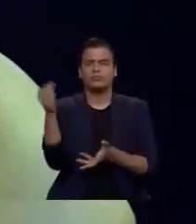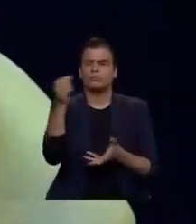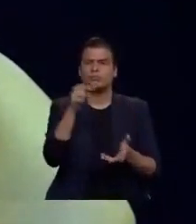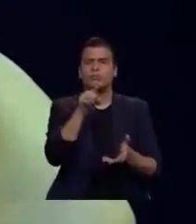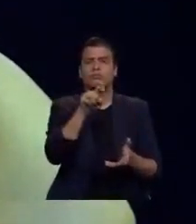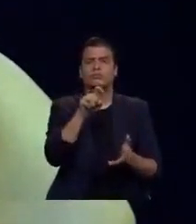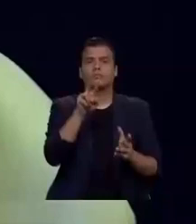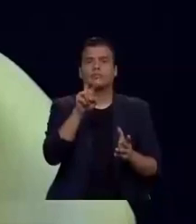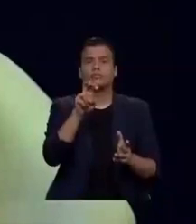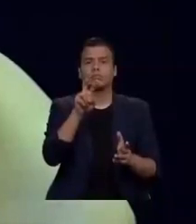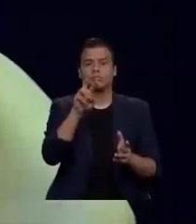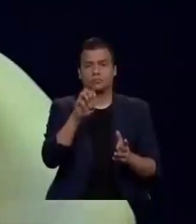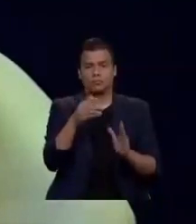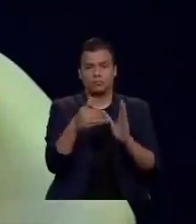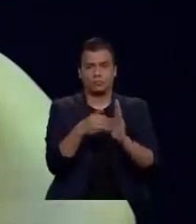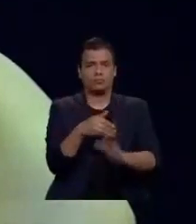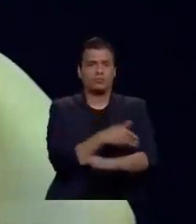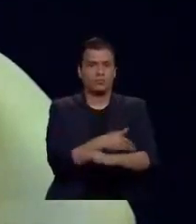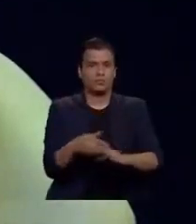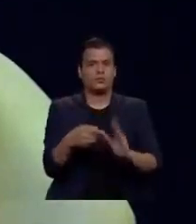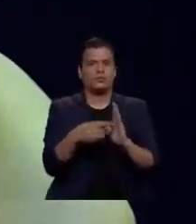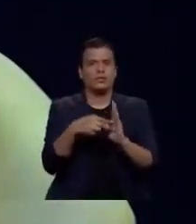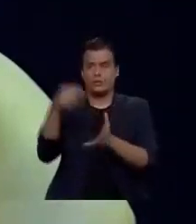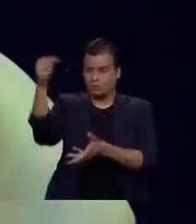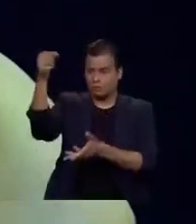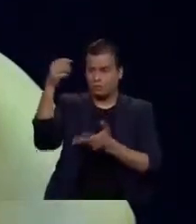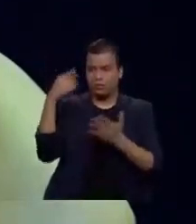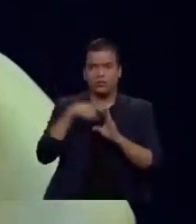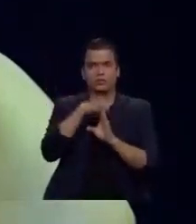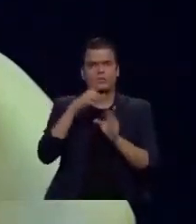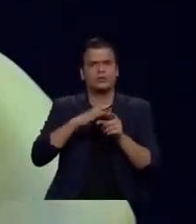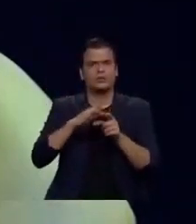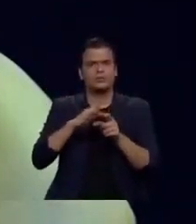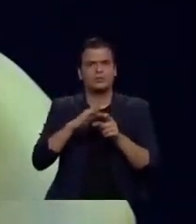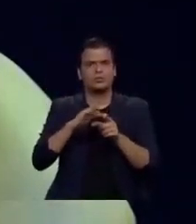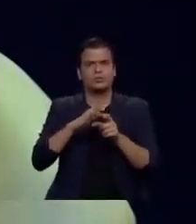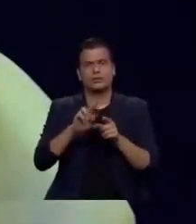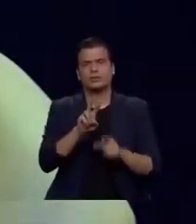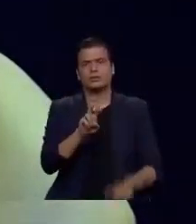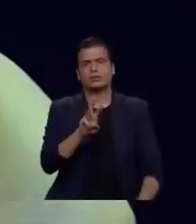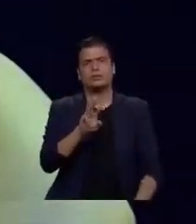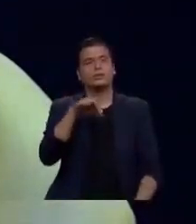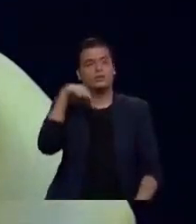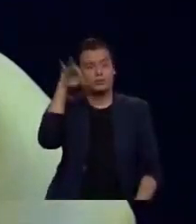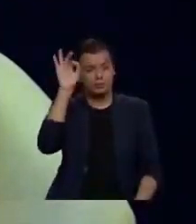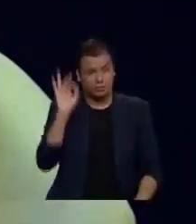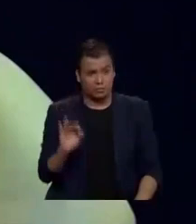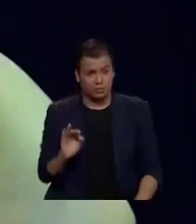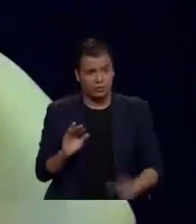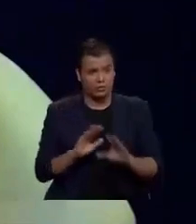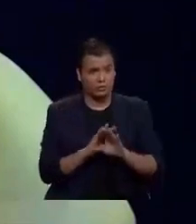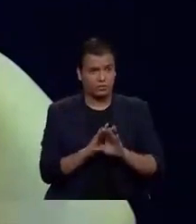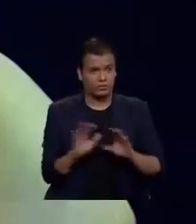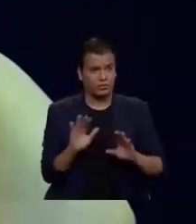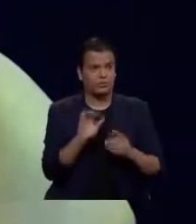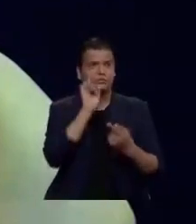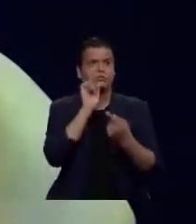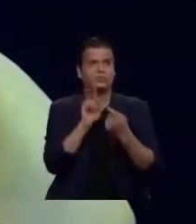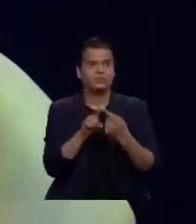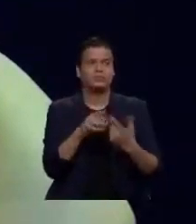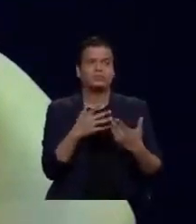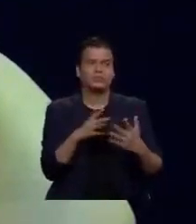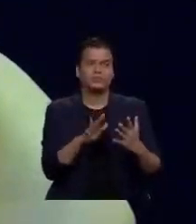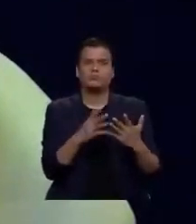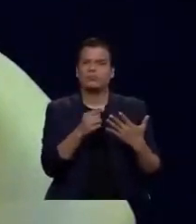equivalentes al 73 por ciento de los recursos apropiados para la vigencia de 2019 estos son los recursos destinados a cumplir